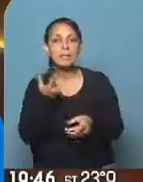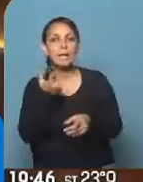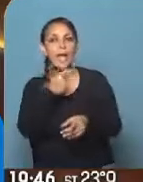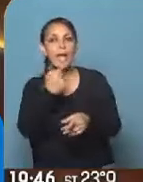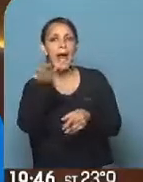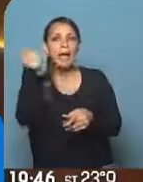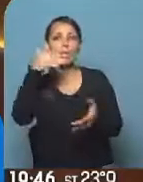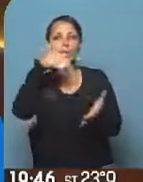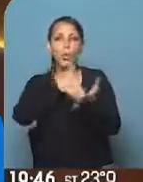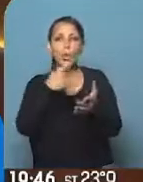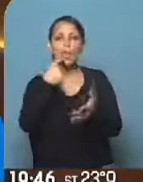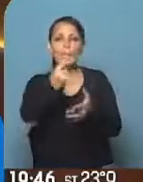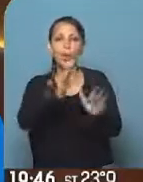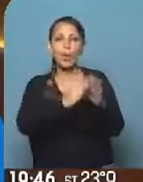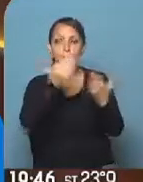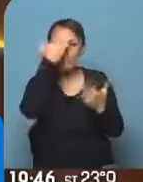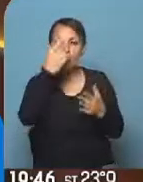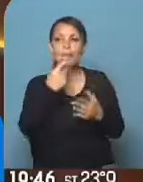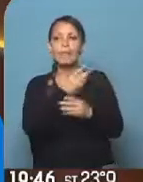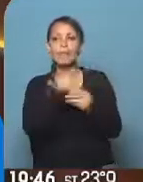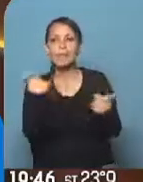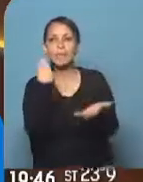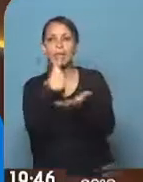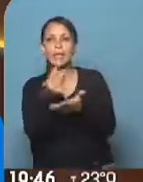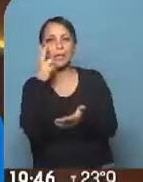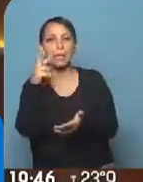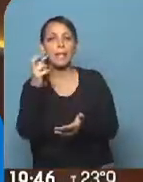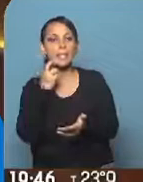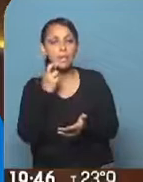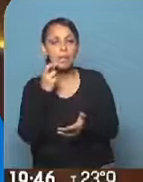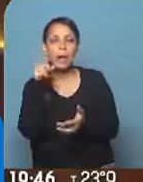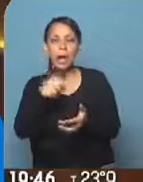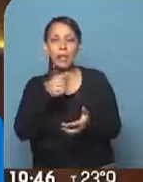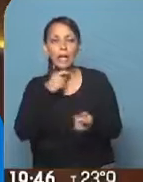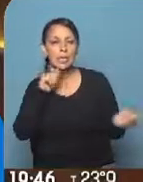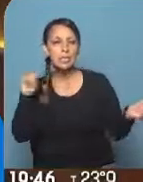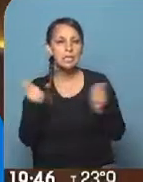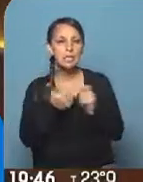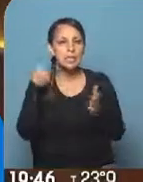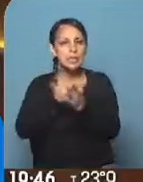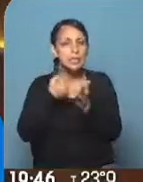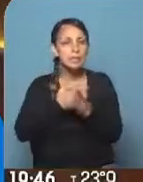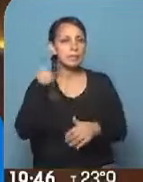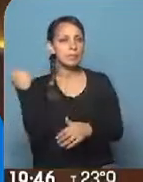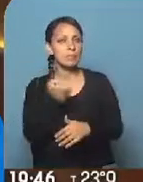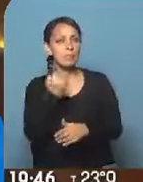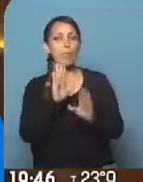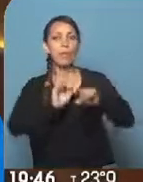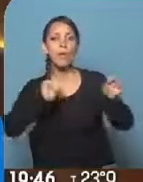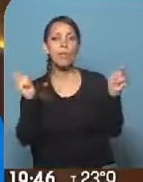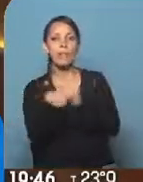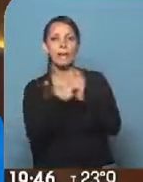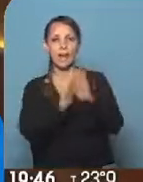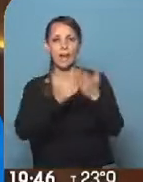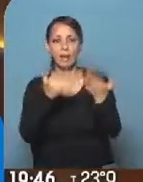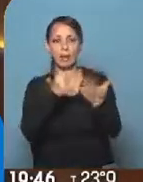que su mandato terminaba en el 2019 y hoy vamos intenta a toda costa modificar la norma que